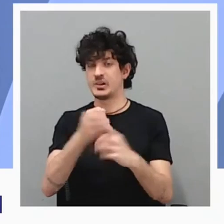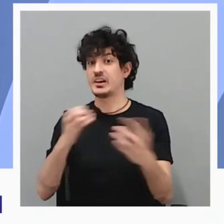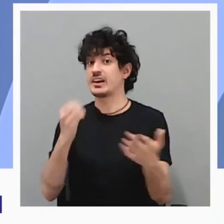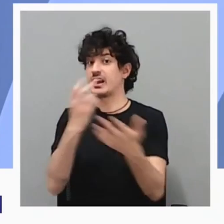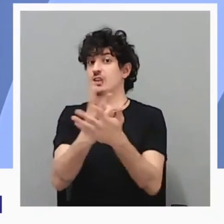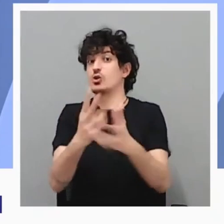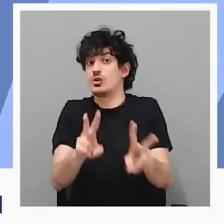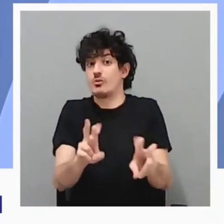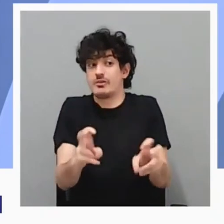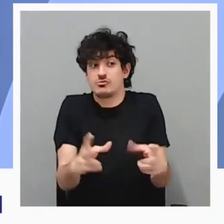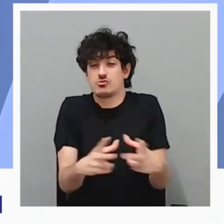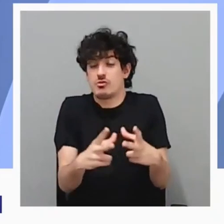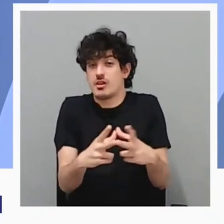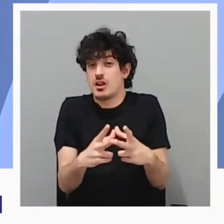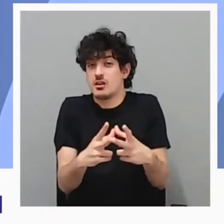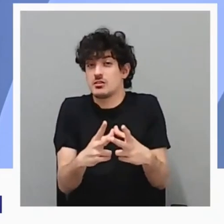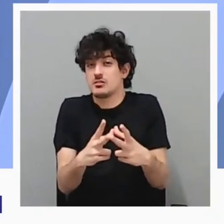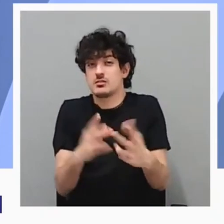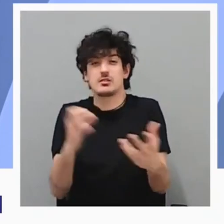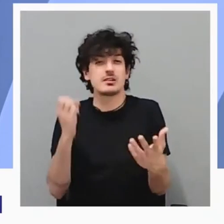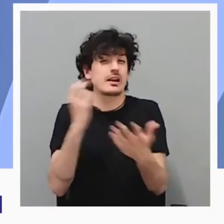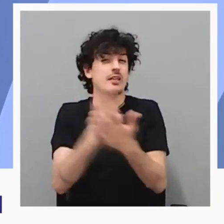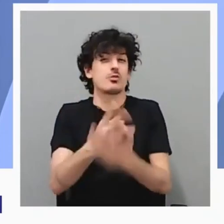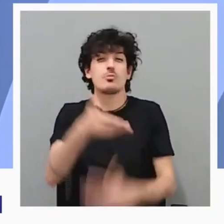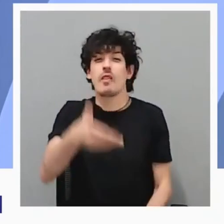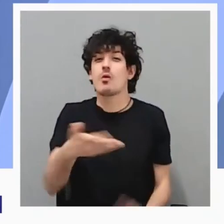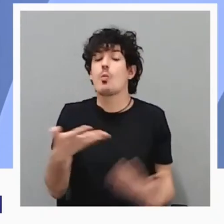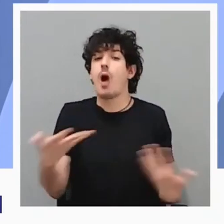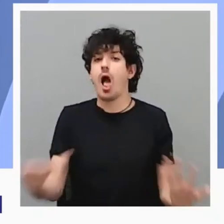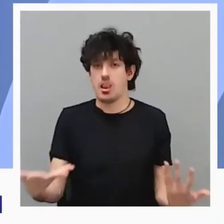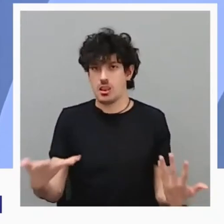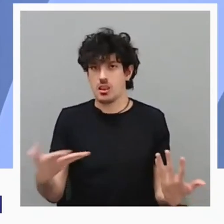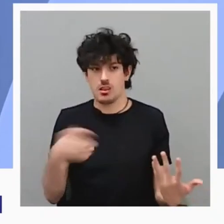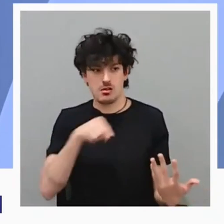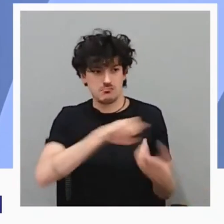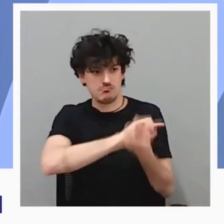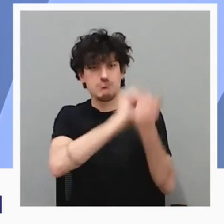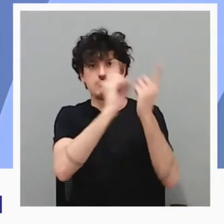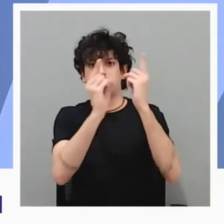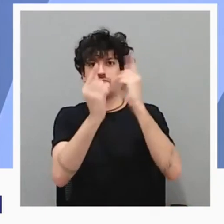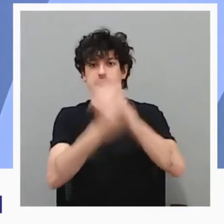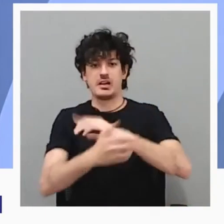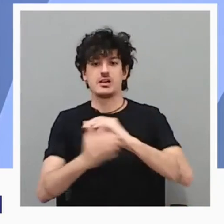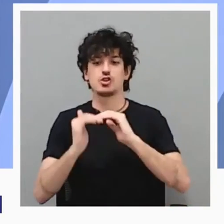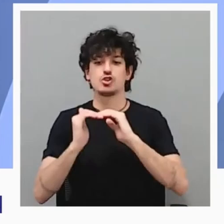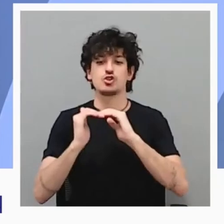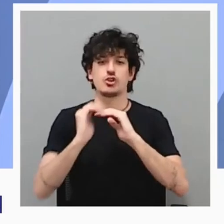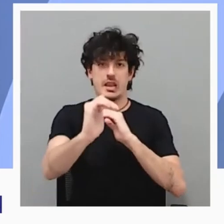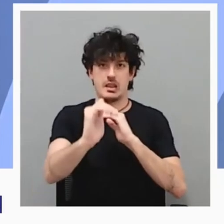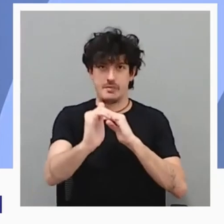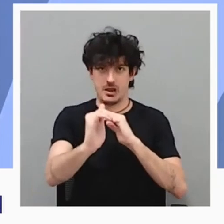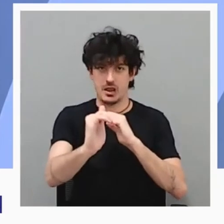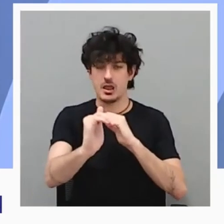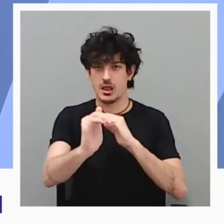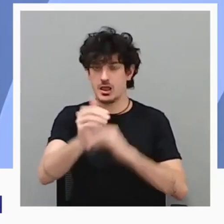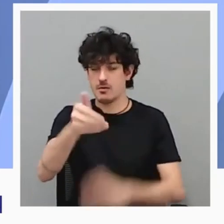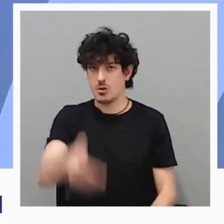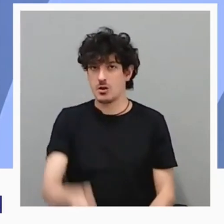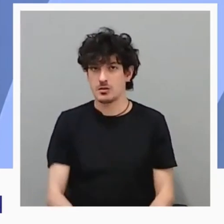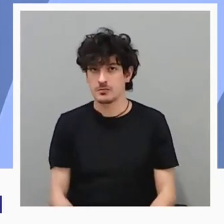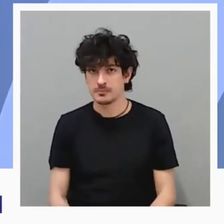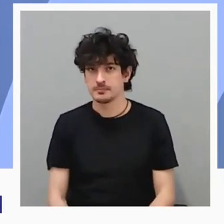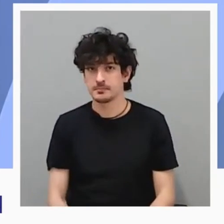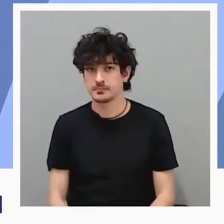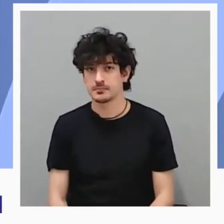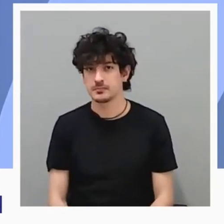antes, es hacerla sostenible. Porque es justamente lo que, en